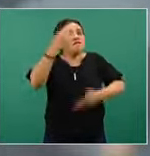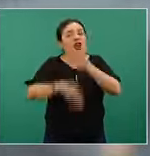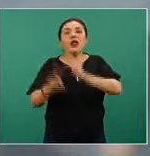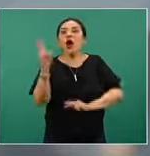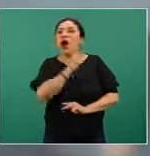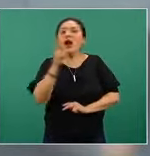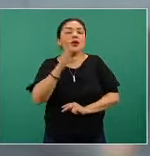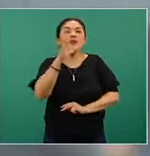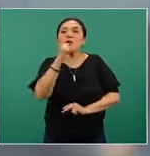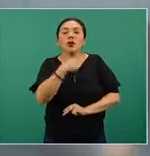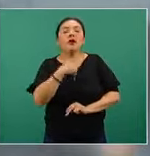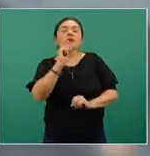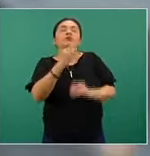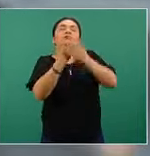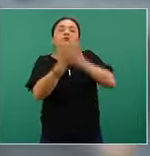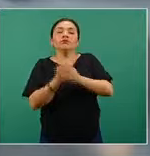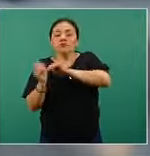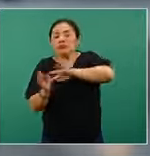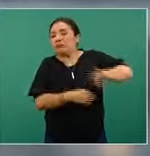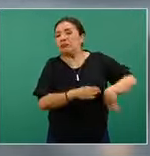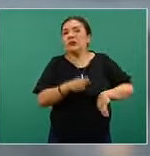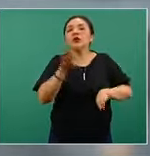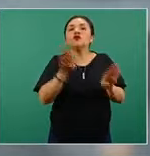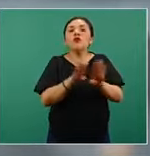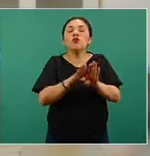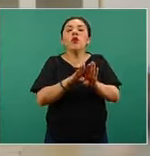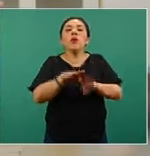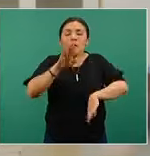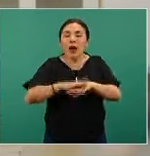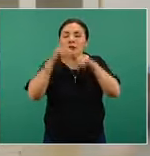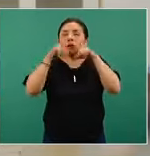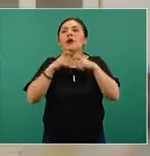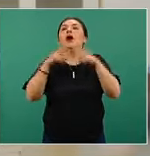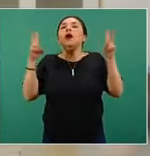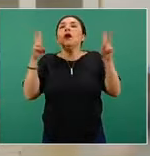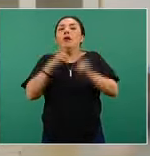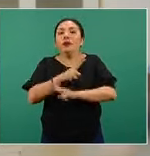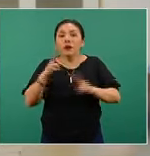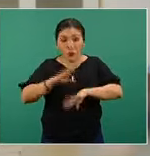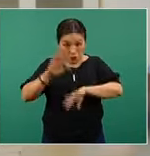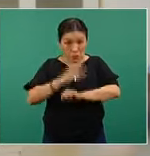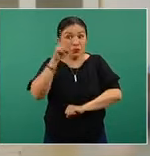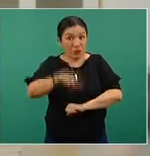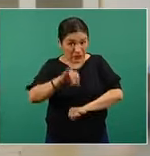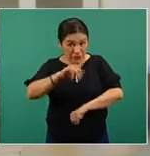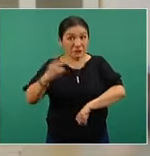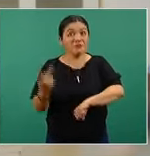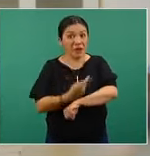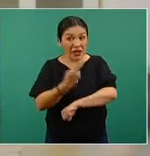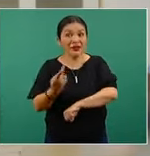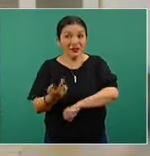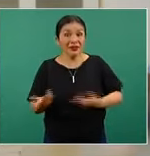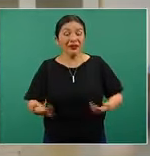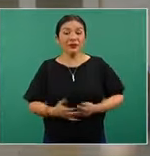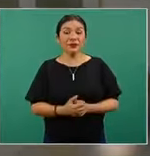dejar una actividad para agarrar el aire porque si no se ha pasado